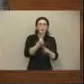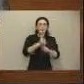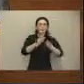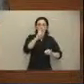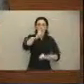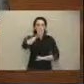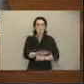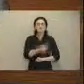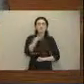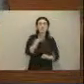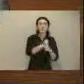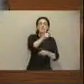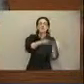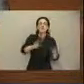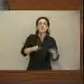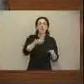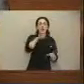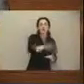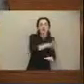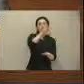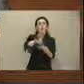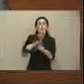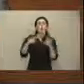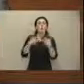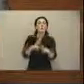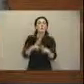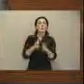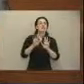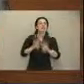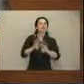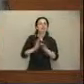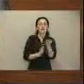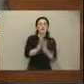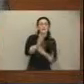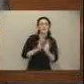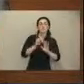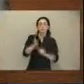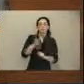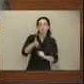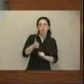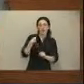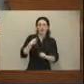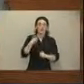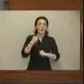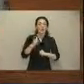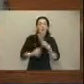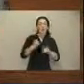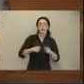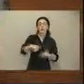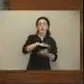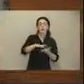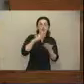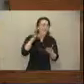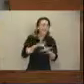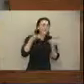y aduciendo que su plantilla se destinará a la unidad de estancia prolongada del nuevo centro de la Corredoria, que aunque su construcción se concluyó